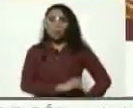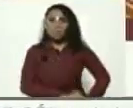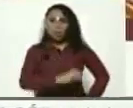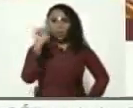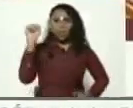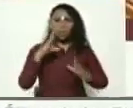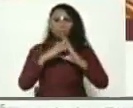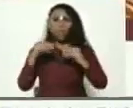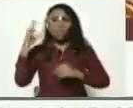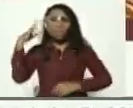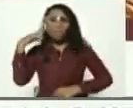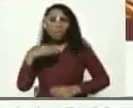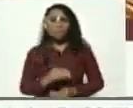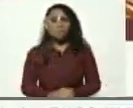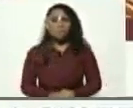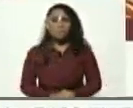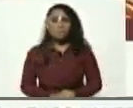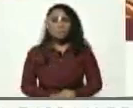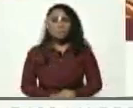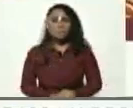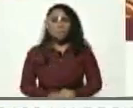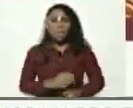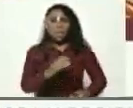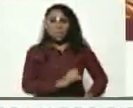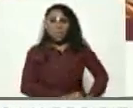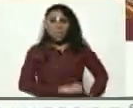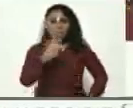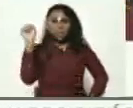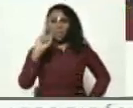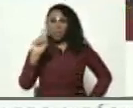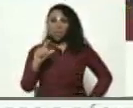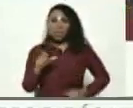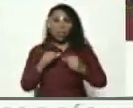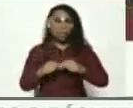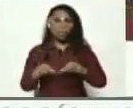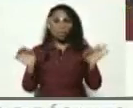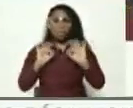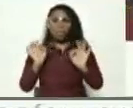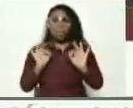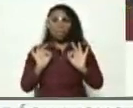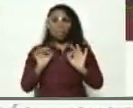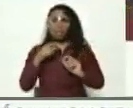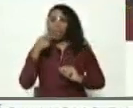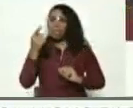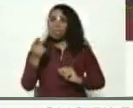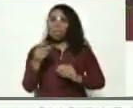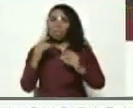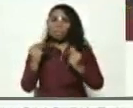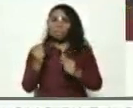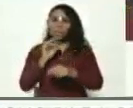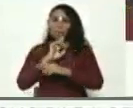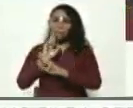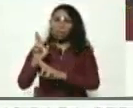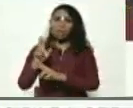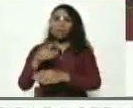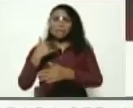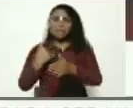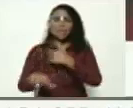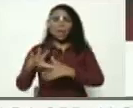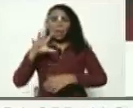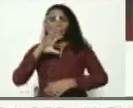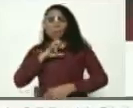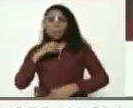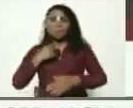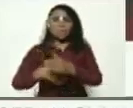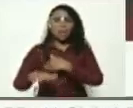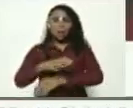todos mulatos. Y los libertadores, que no nos quedamos con nada, les dijimos enseguida: sácala perro, sácala